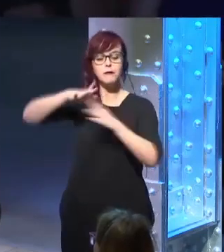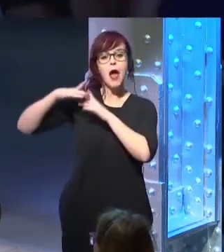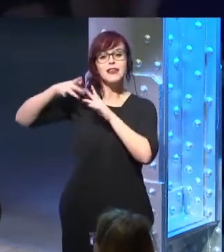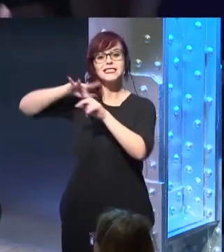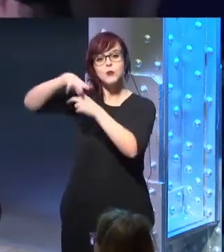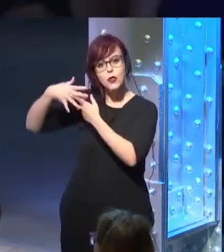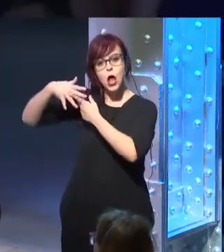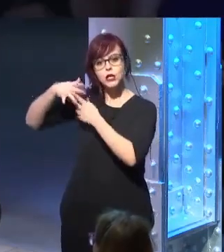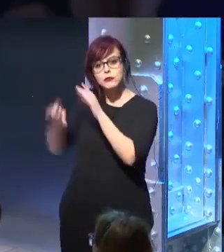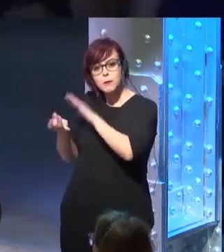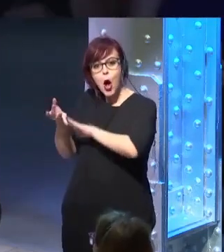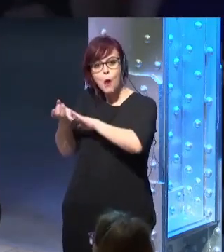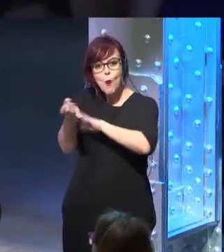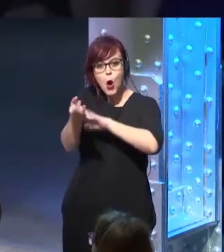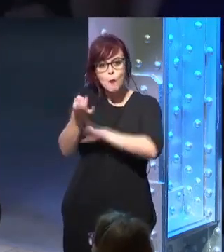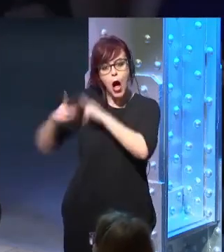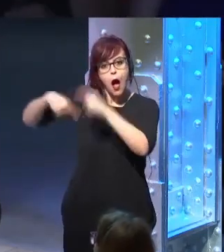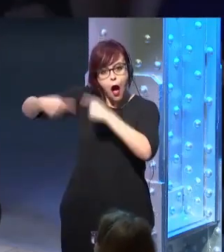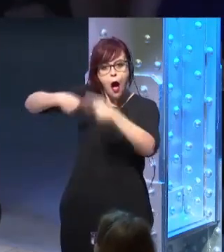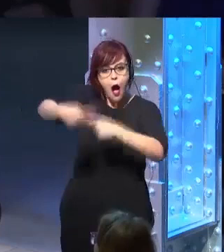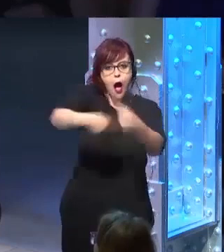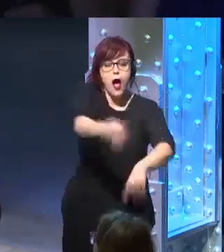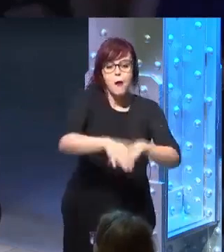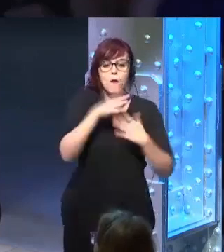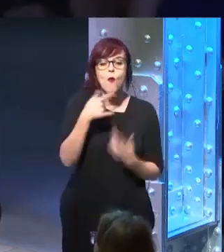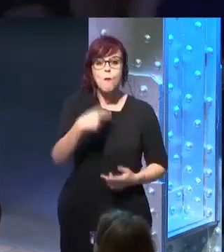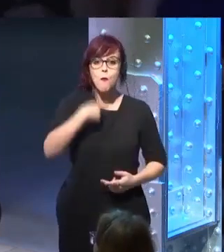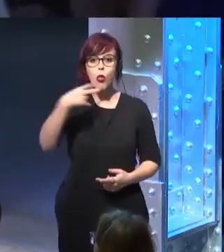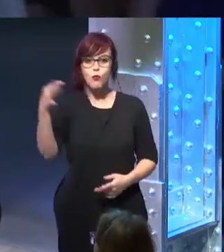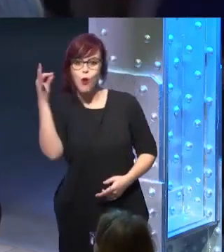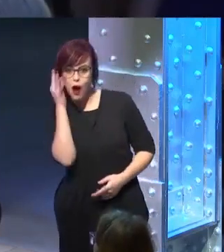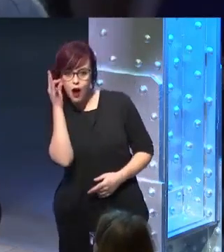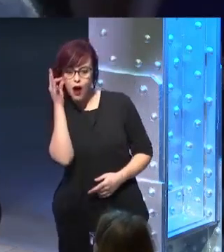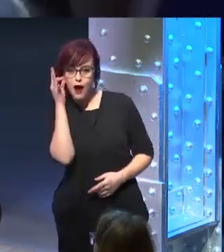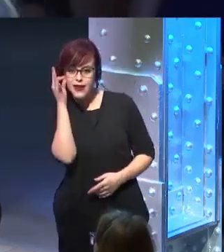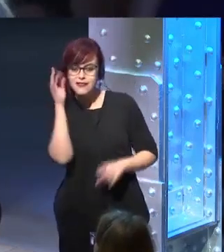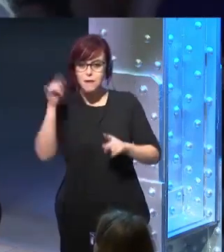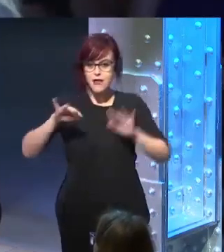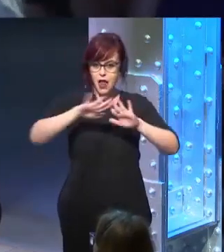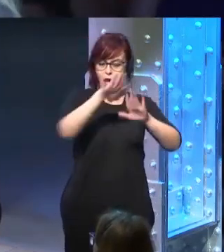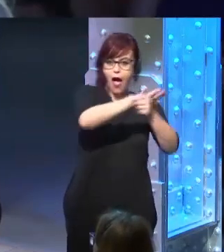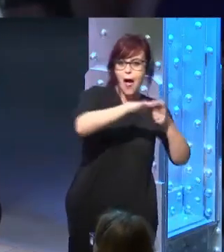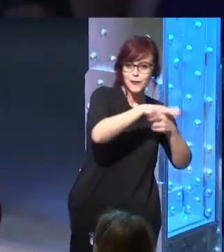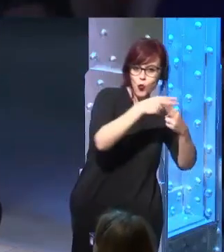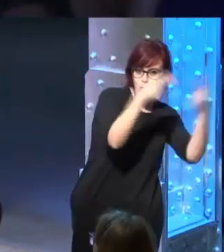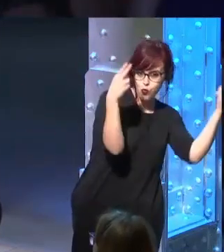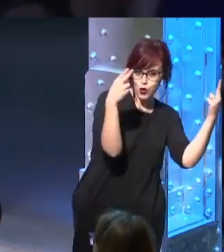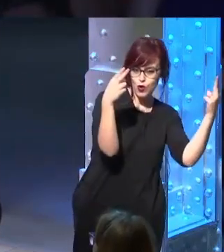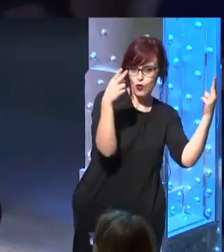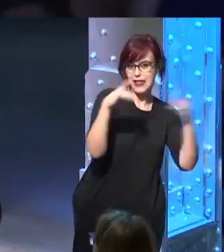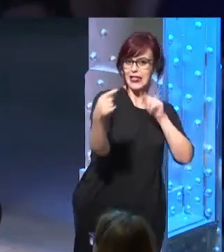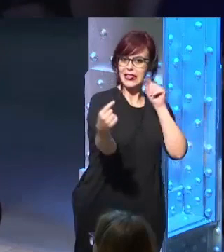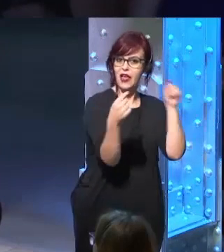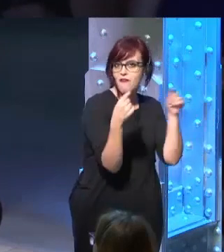correlaciones existentes entre la voz de las mujeres y la esfera pública de los